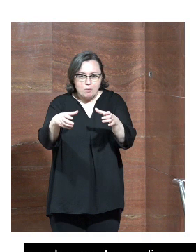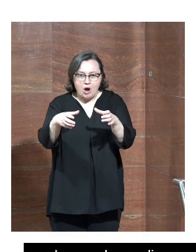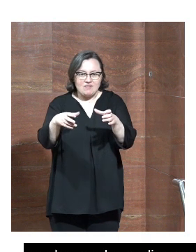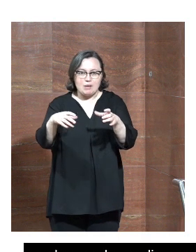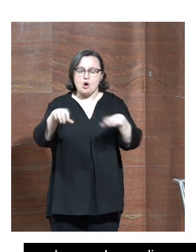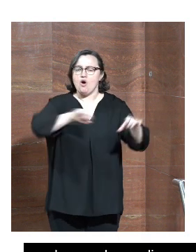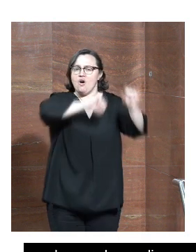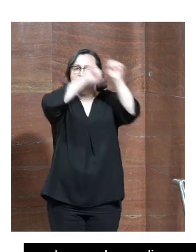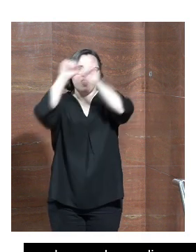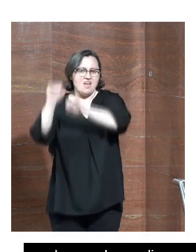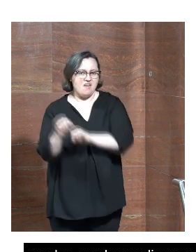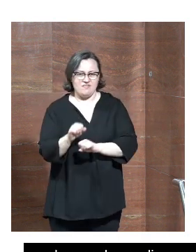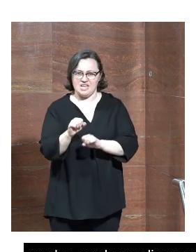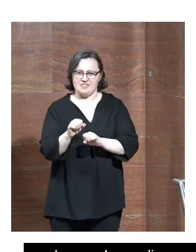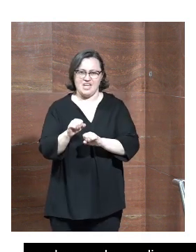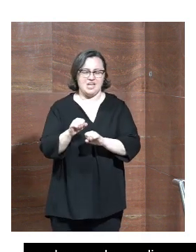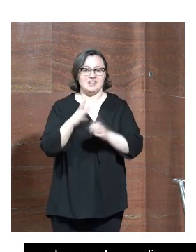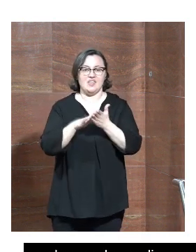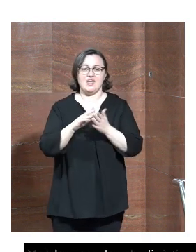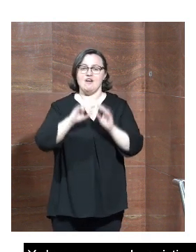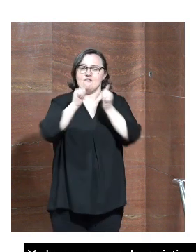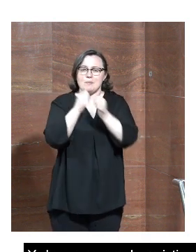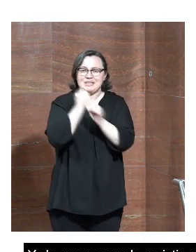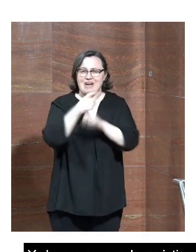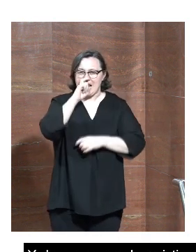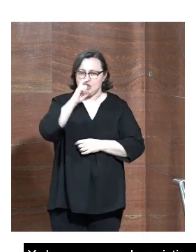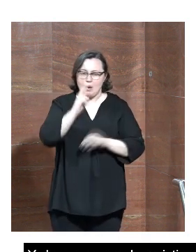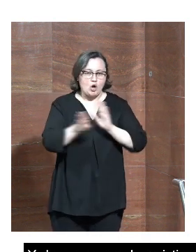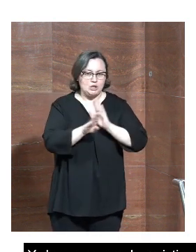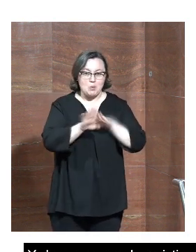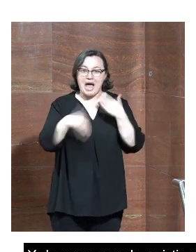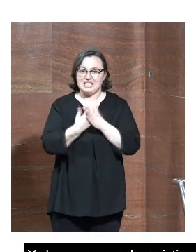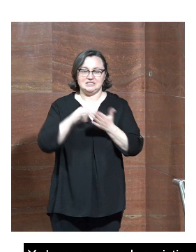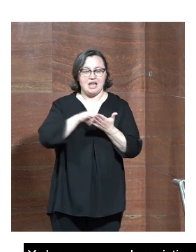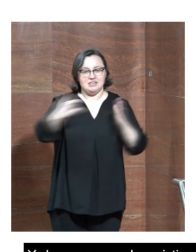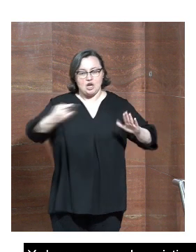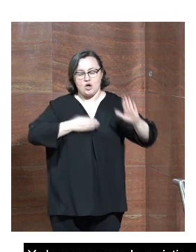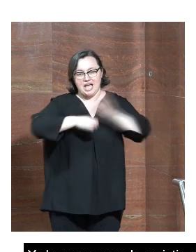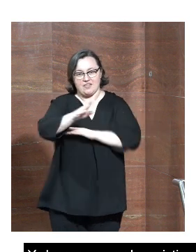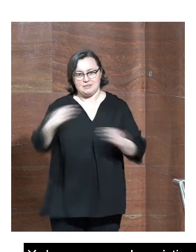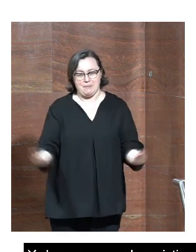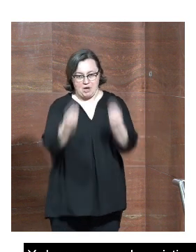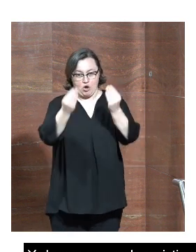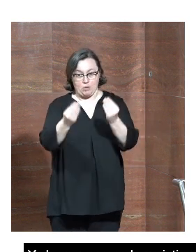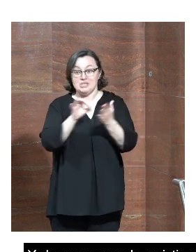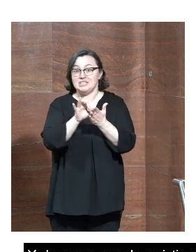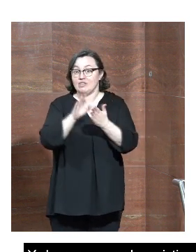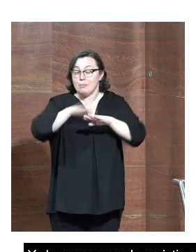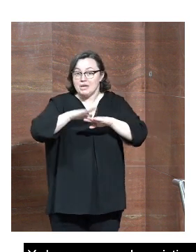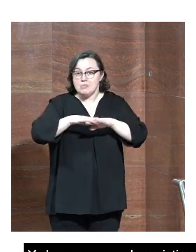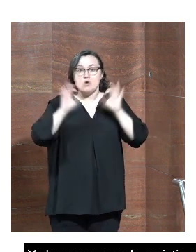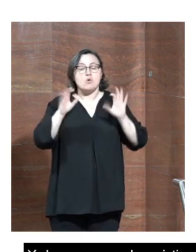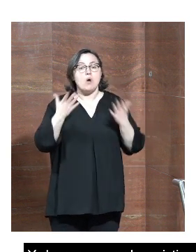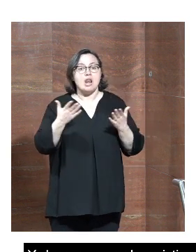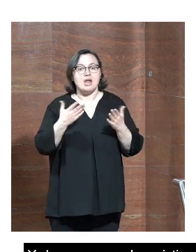una burbuja analógica hasta que la accesibilidad no mejore, sobre todo en servicios tan obligatorios como puede